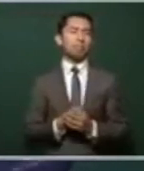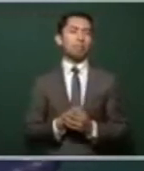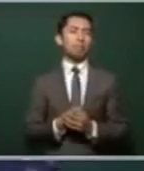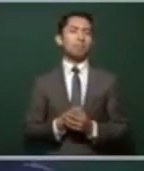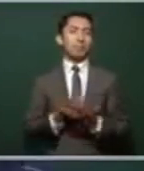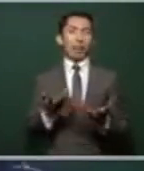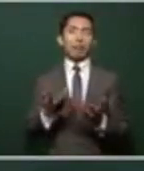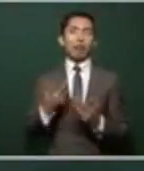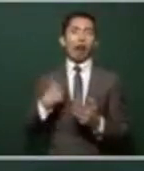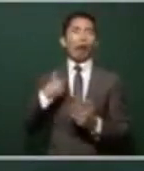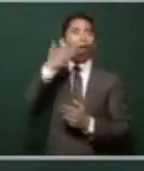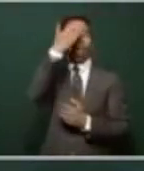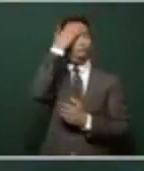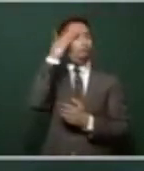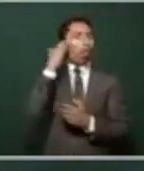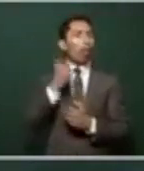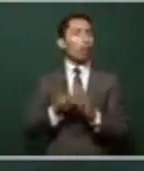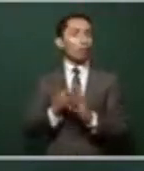nuevo.